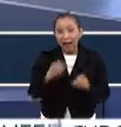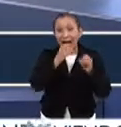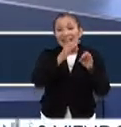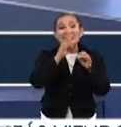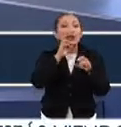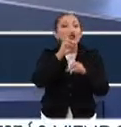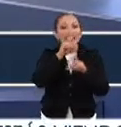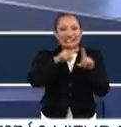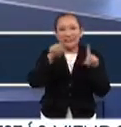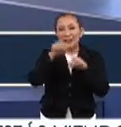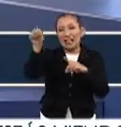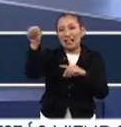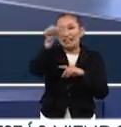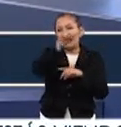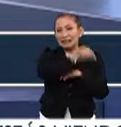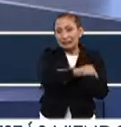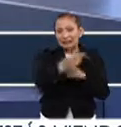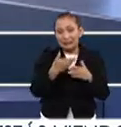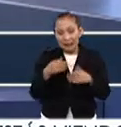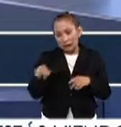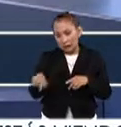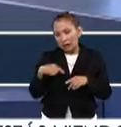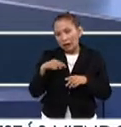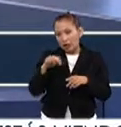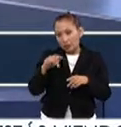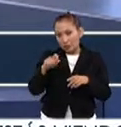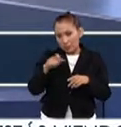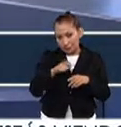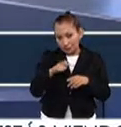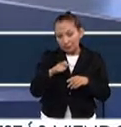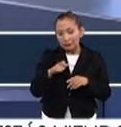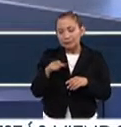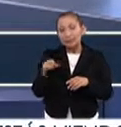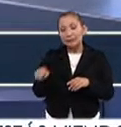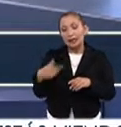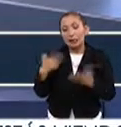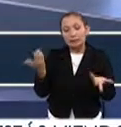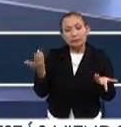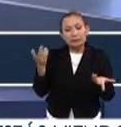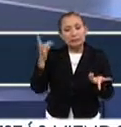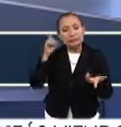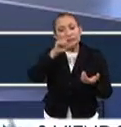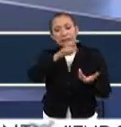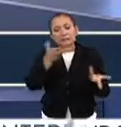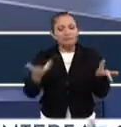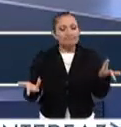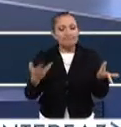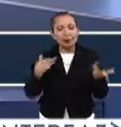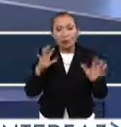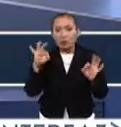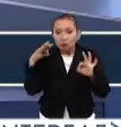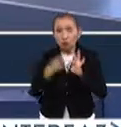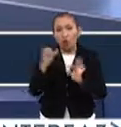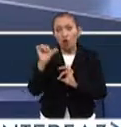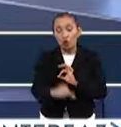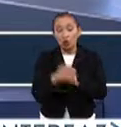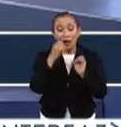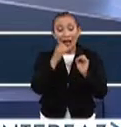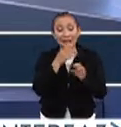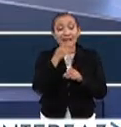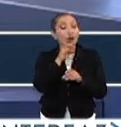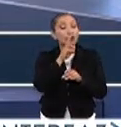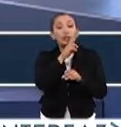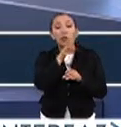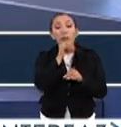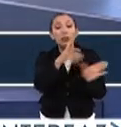agencias de noticias, y en este caso es también el de Notimex, el desafío es la inmediatez. Una agencia de noticias